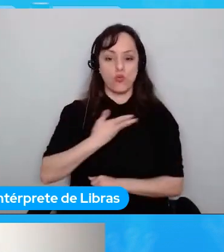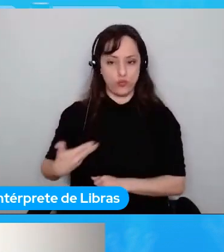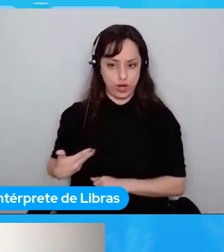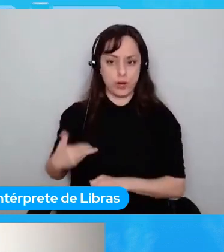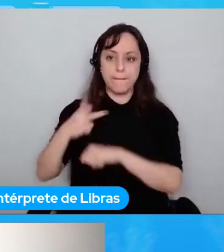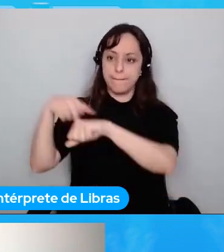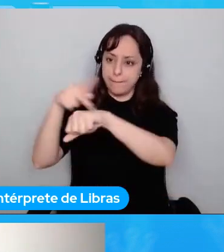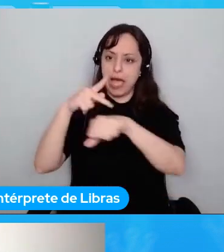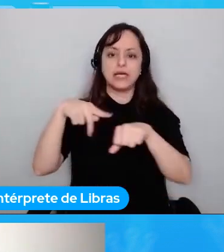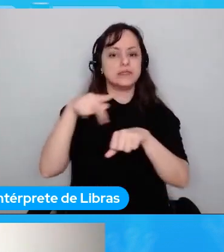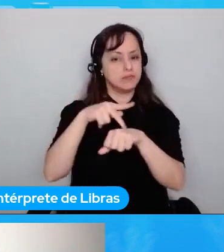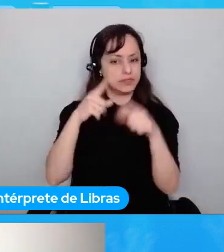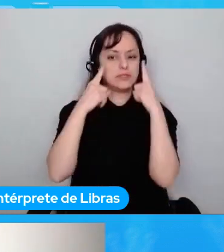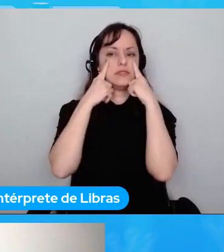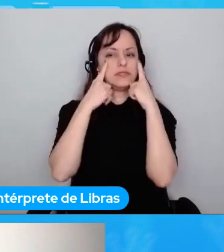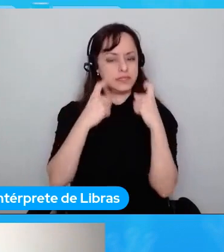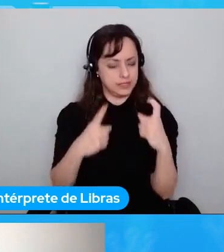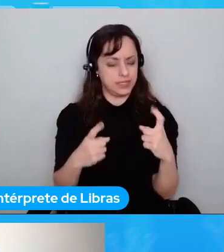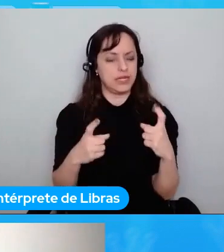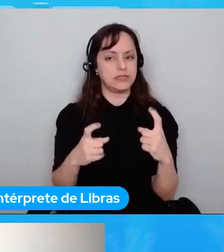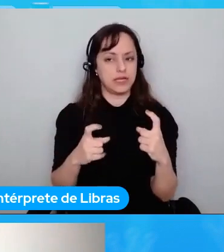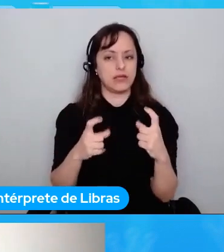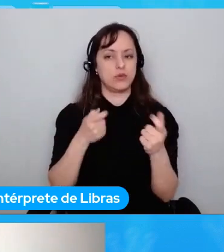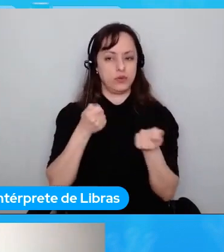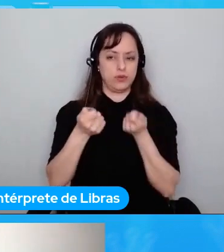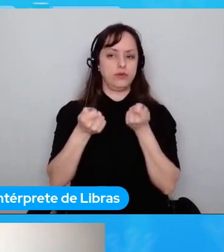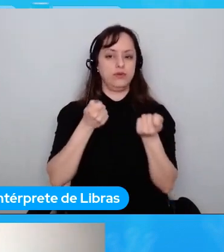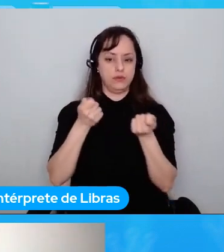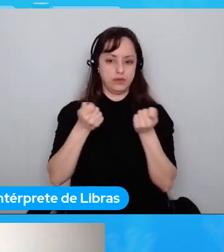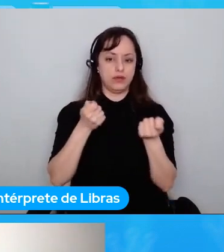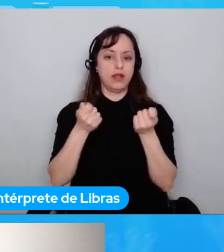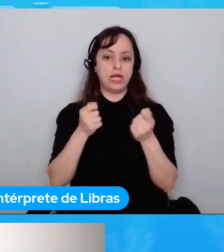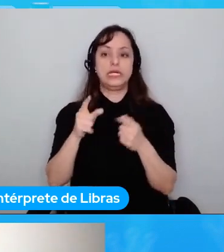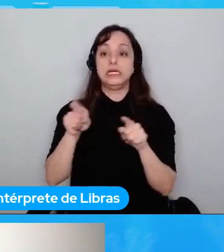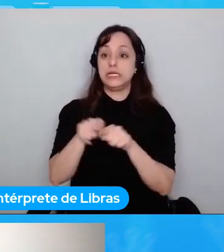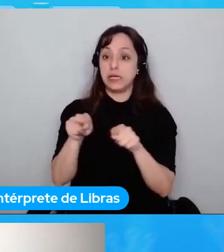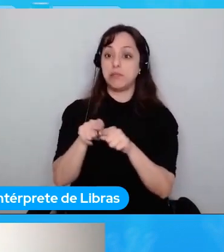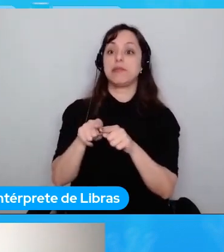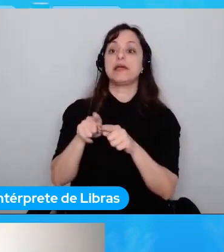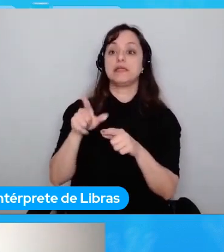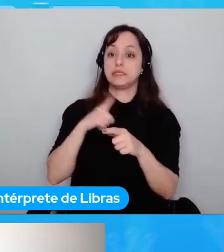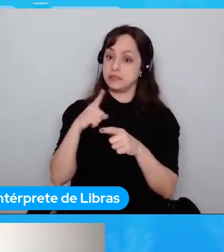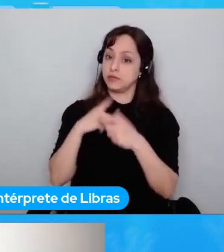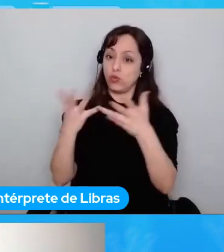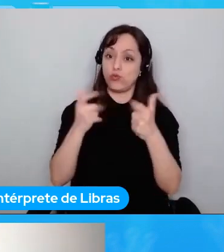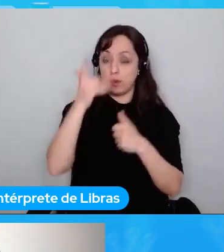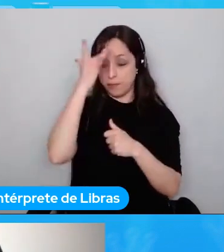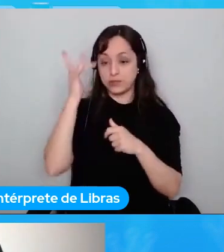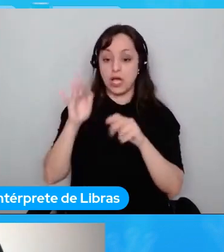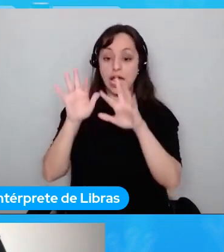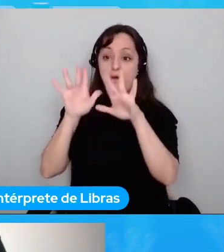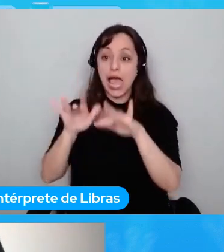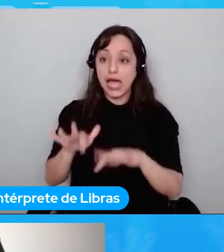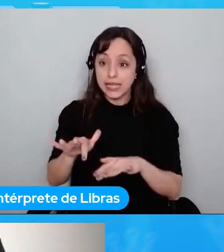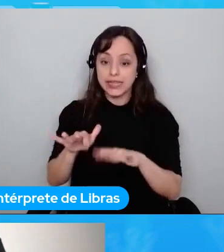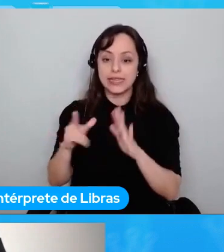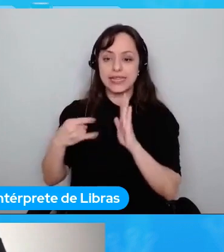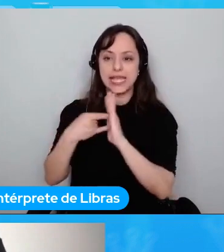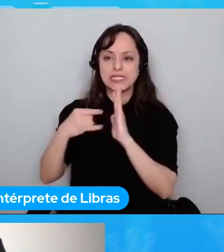país está interesado justamente, tanto desenvolvedores como la población está interesada en